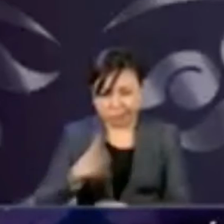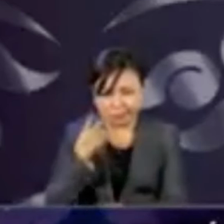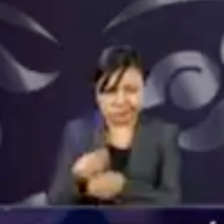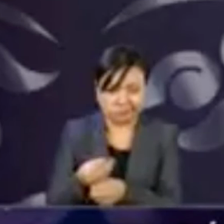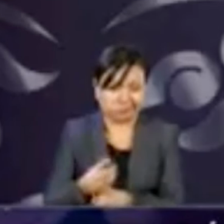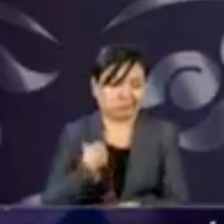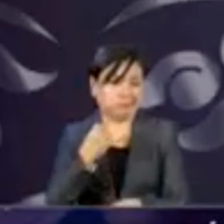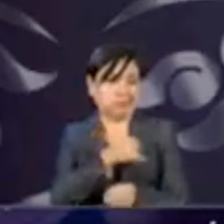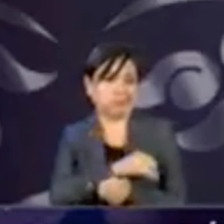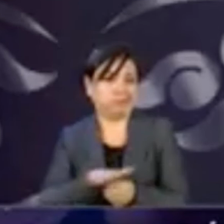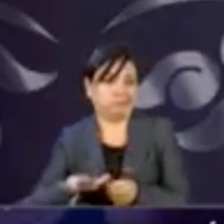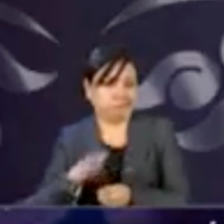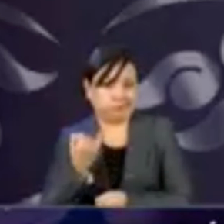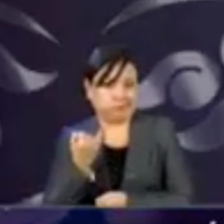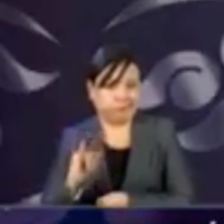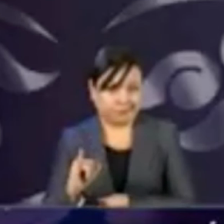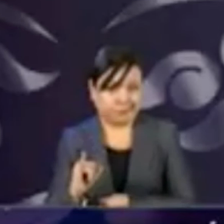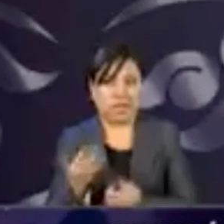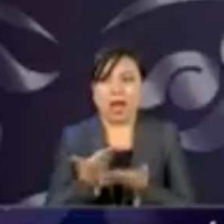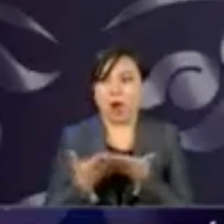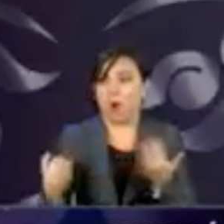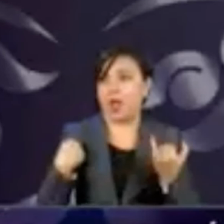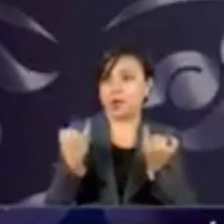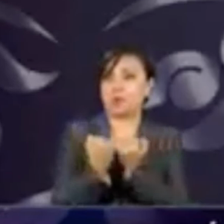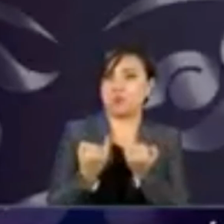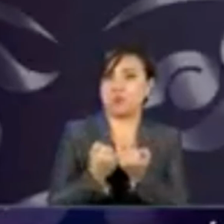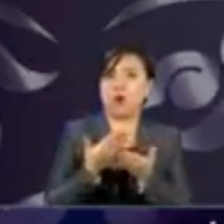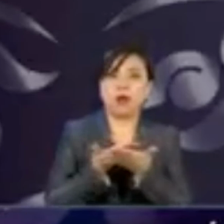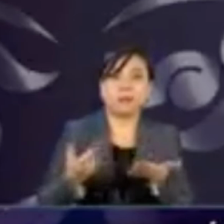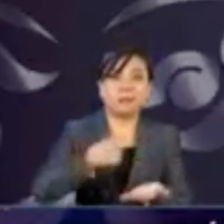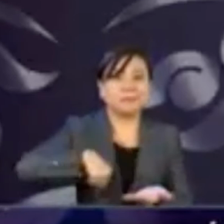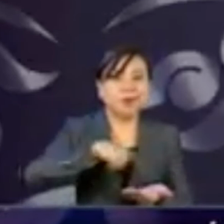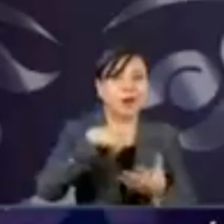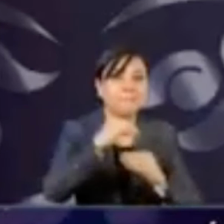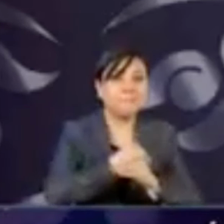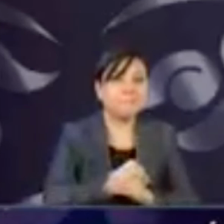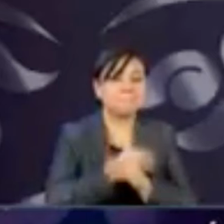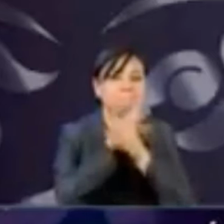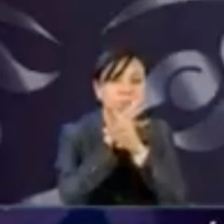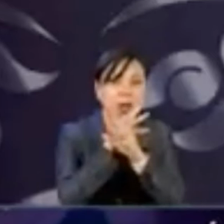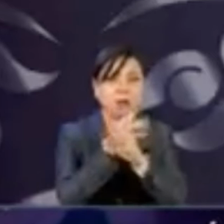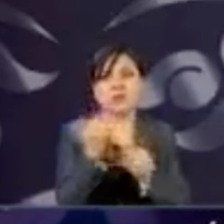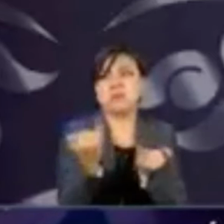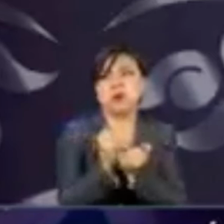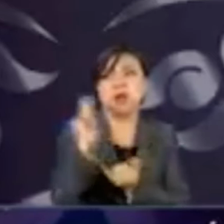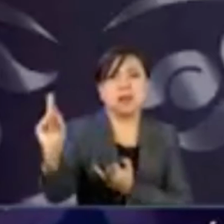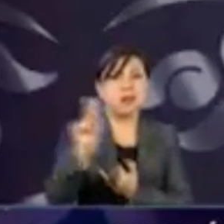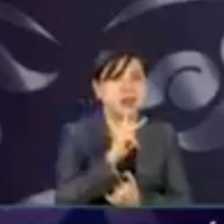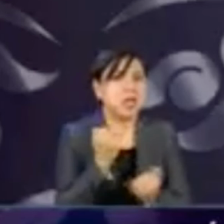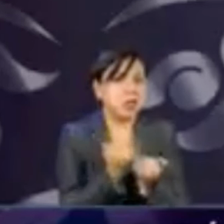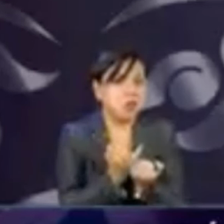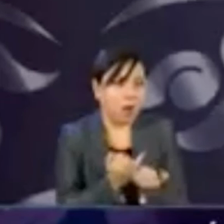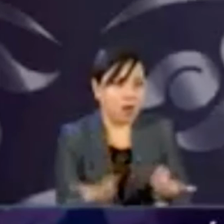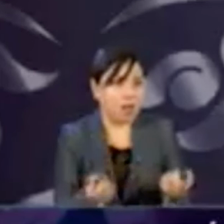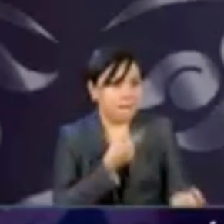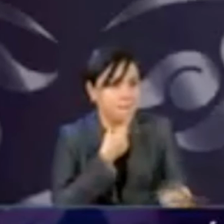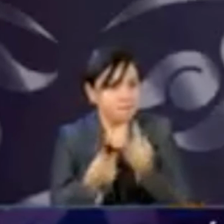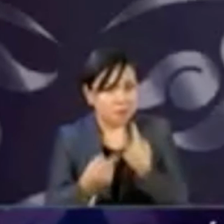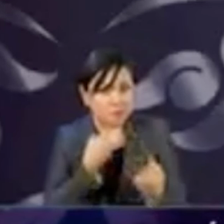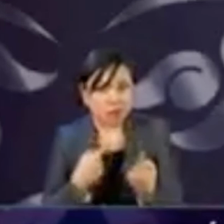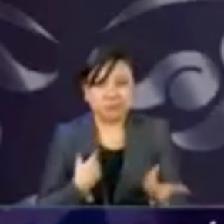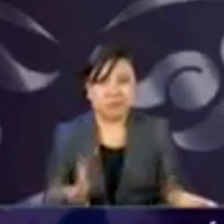real haber tenido hoy una oportunidad ineludible de hacer